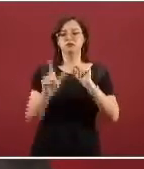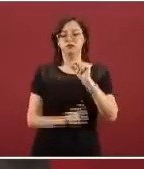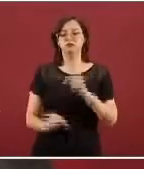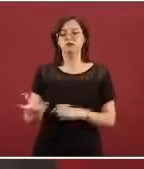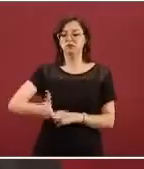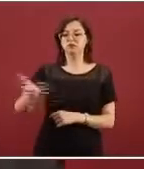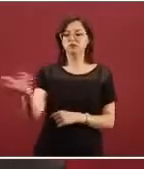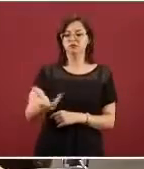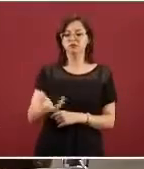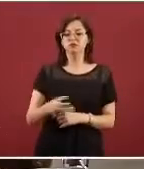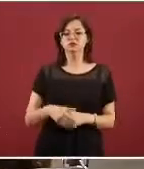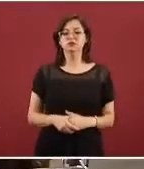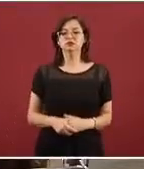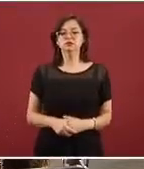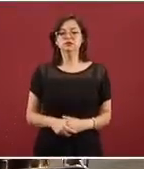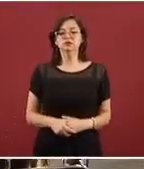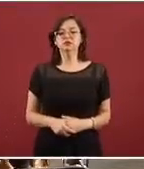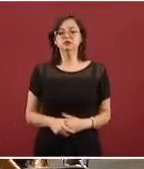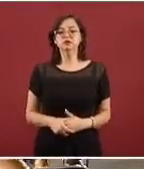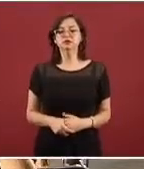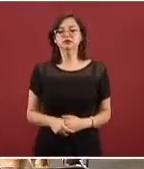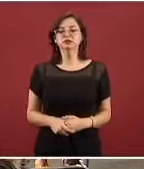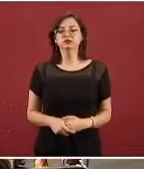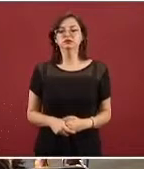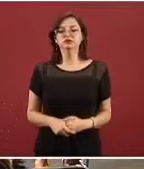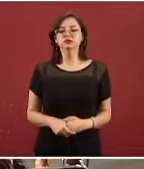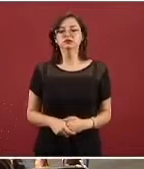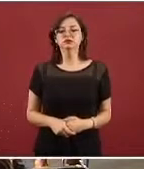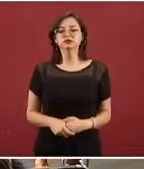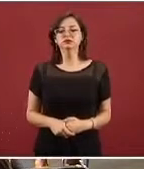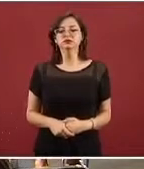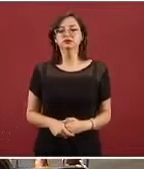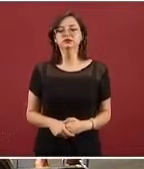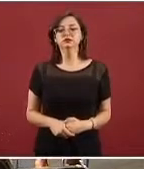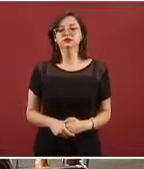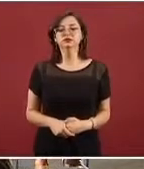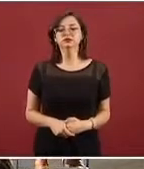tomando. Pero no habrá patrullajes de la Guardia Nacional, del